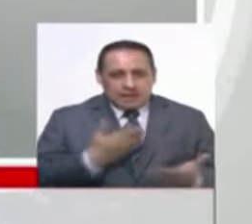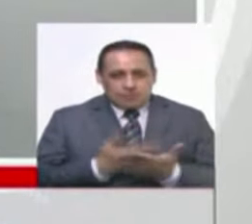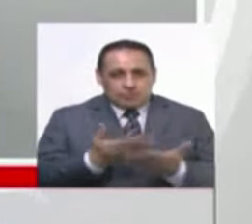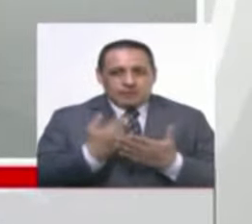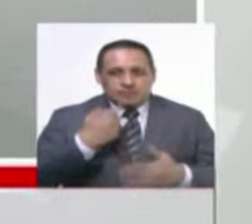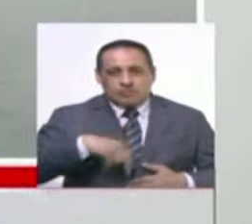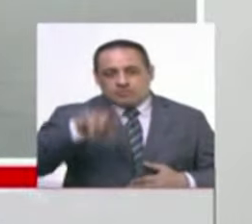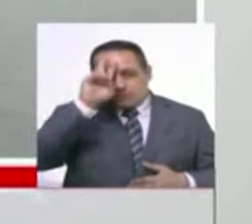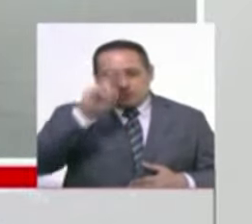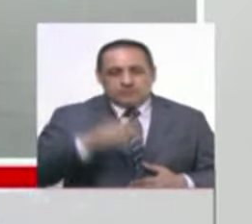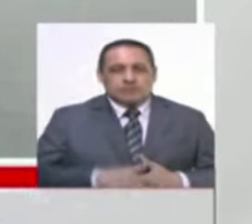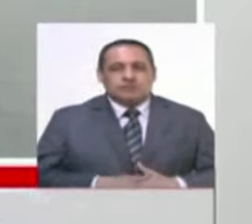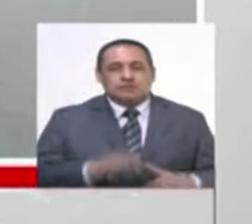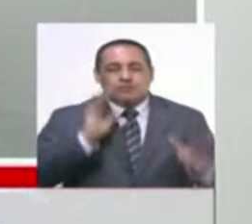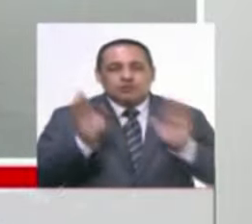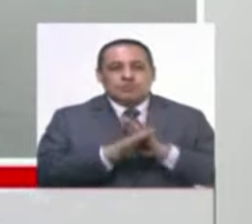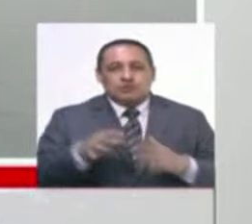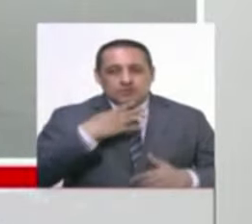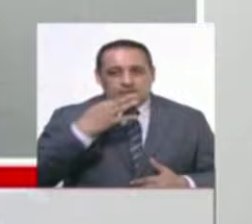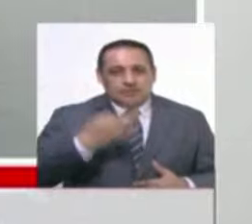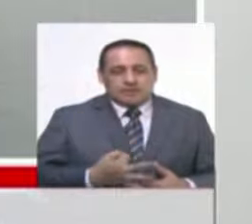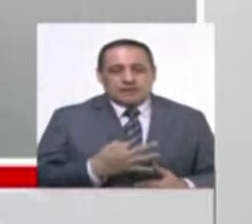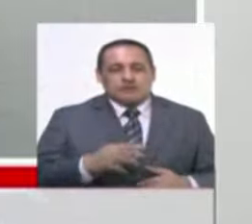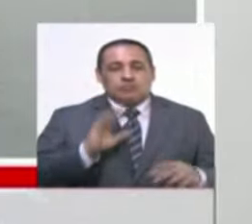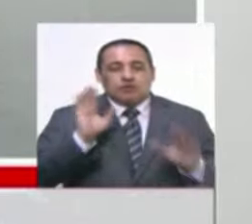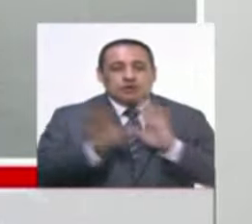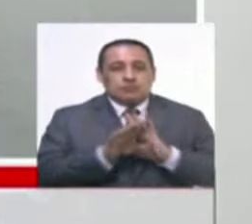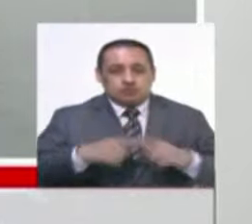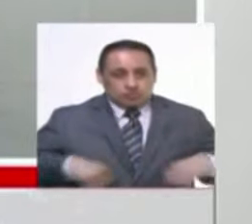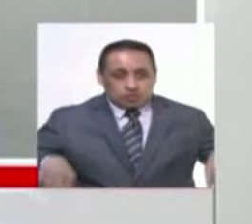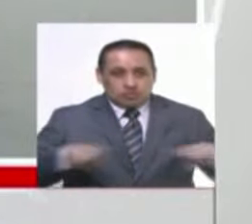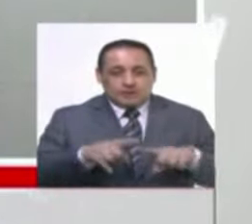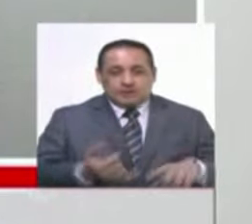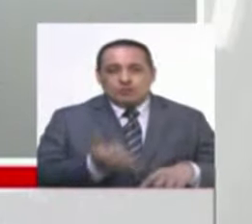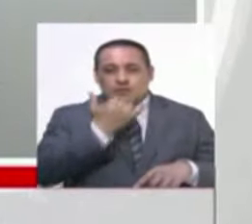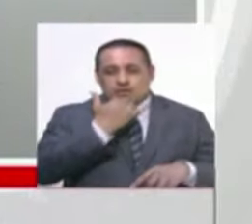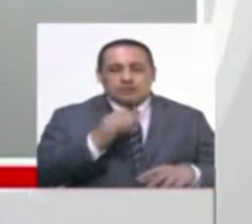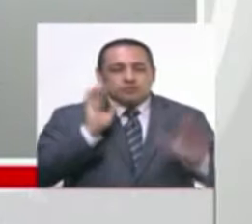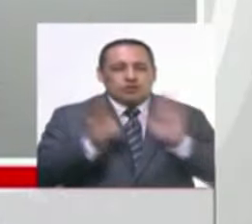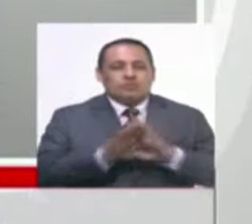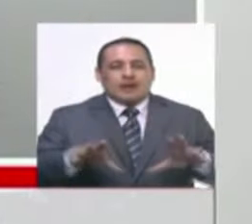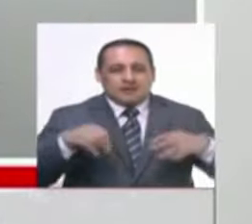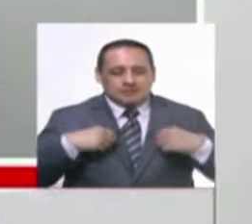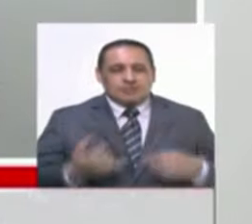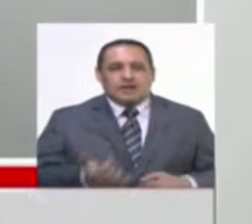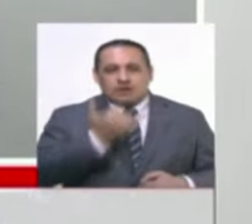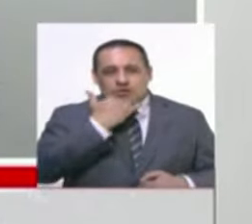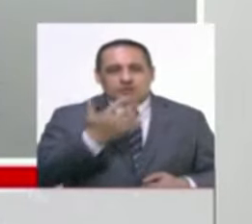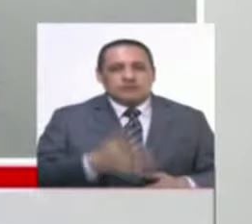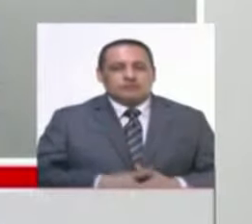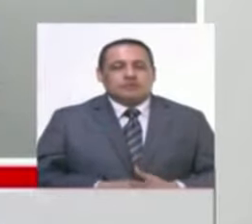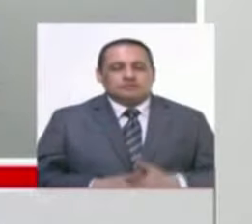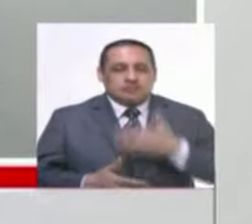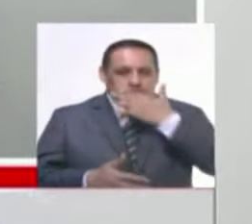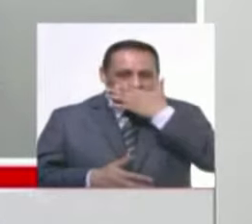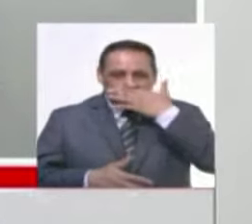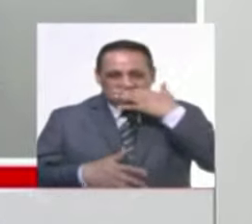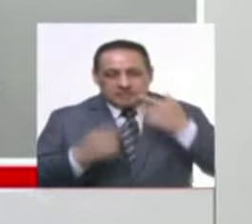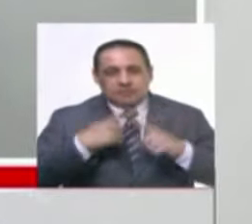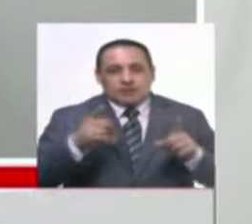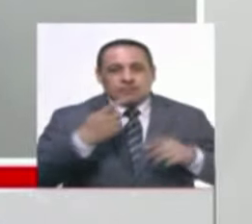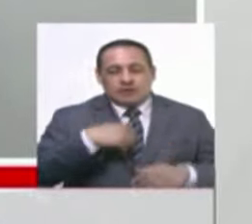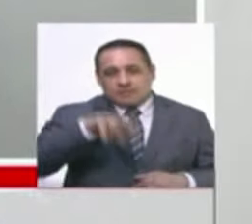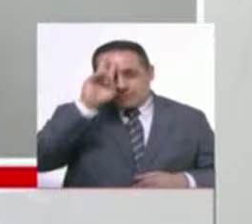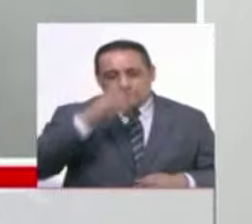el país, si realmente nos equivocamos, hay que aceptar nuestros errores. Pero por el bien de nuestra